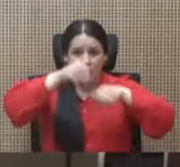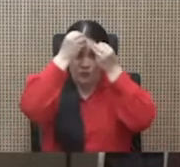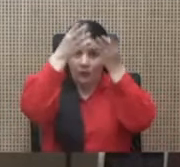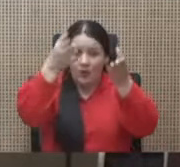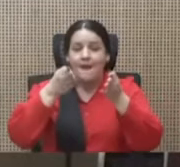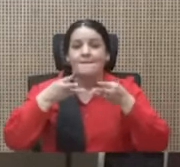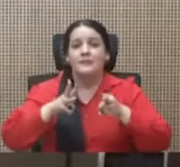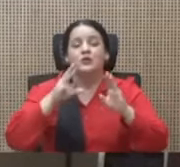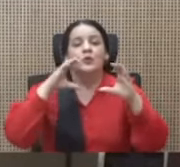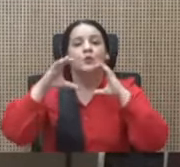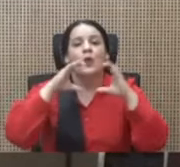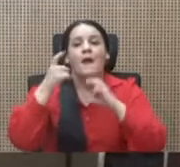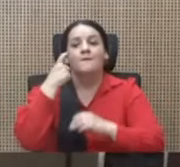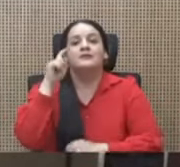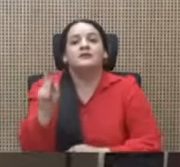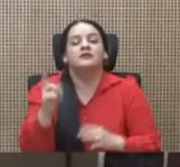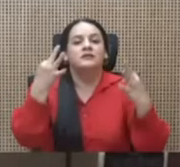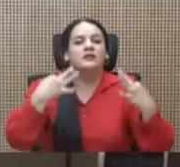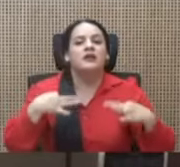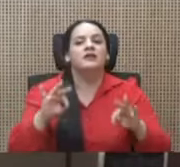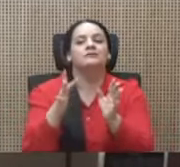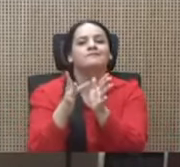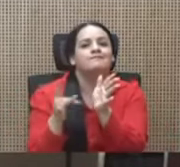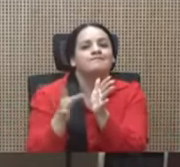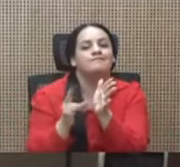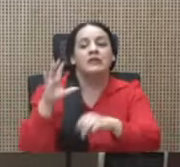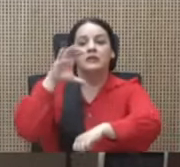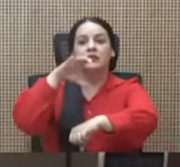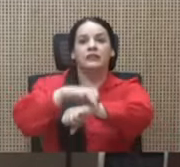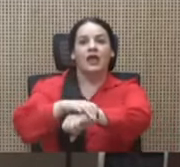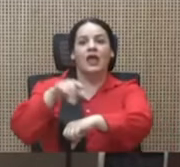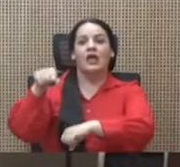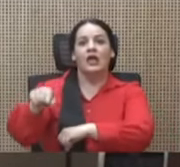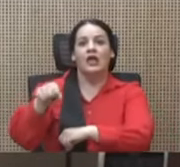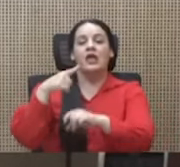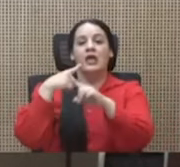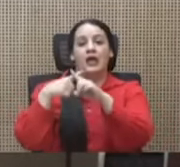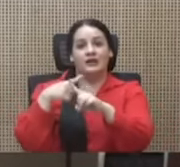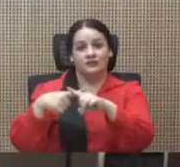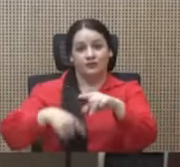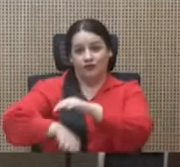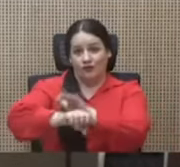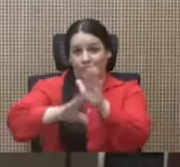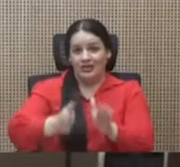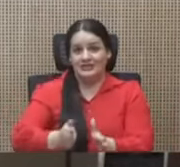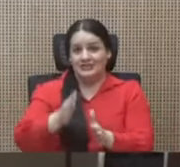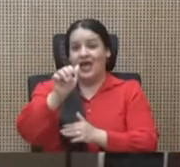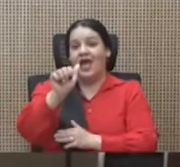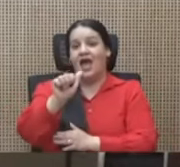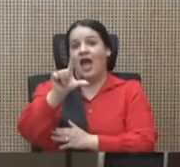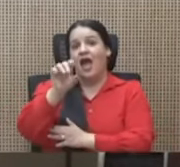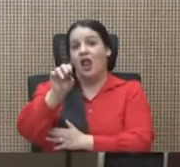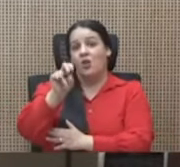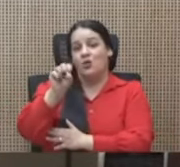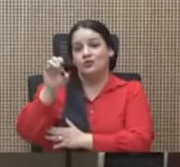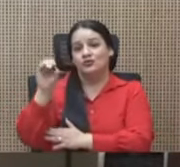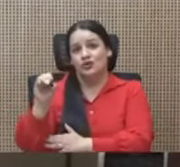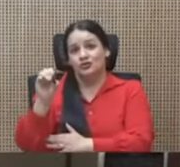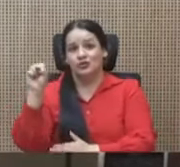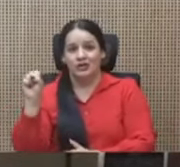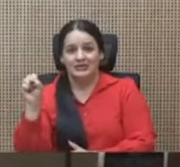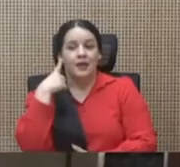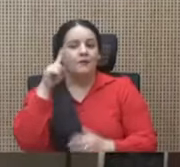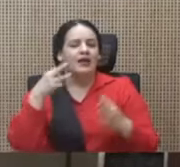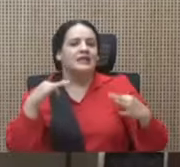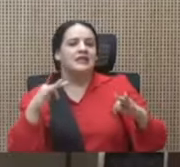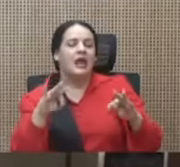señora fiscal habría intentado aprovechar la detención de Alonso Solís para tratar de coaccionar a Débora la pareja